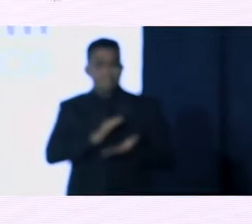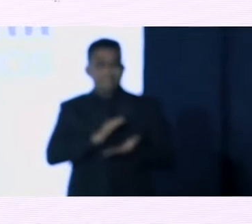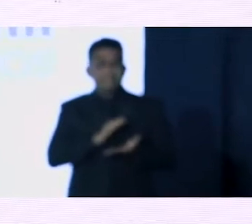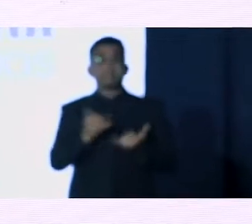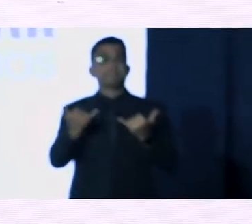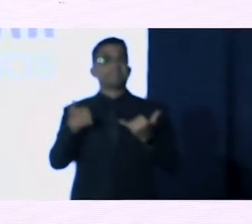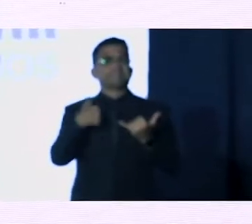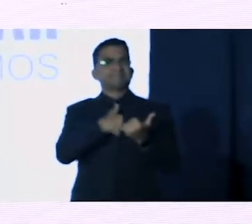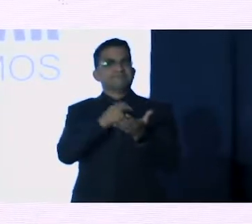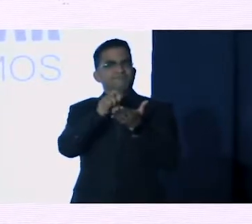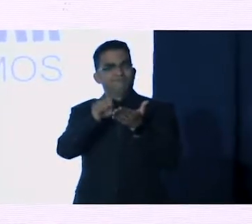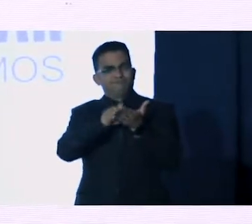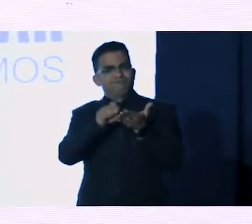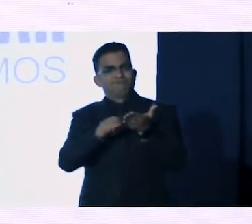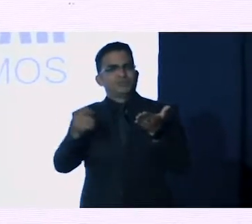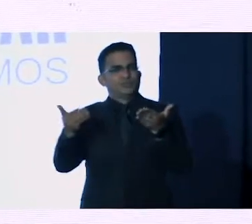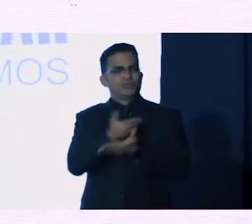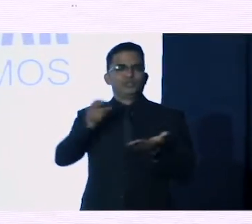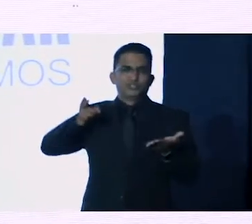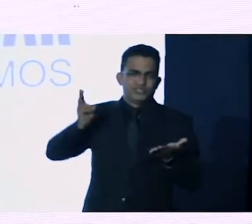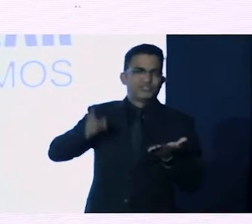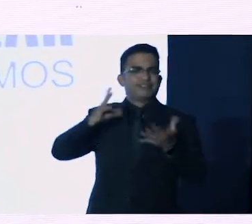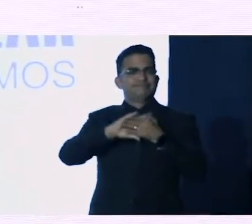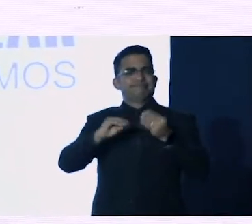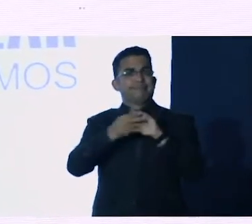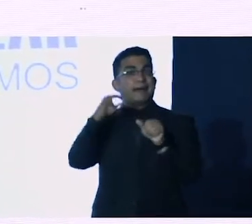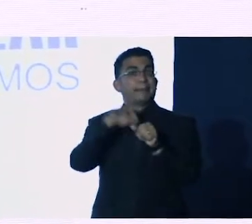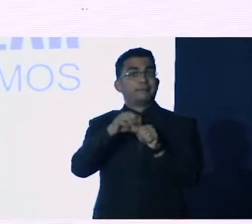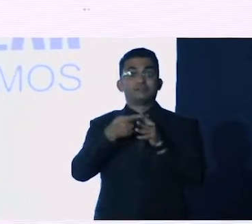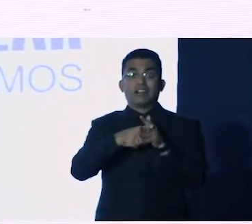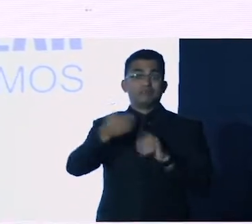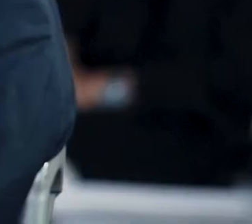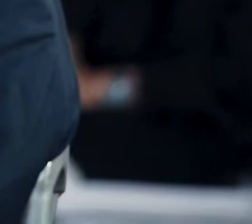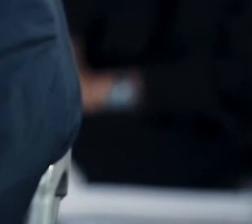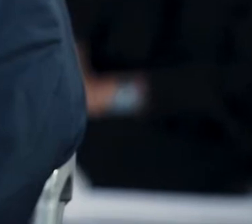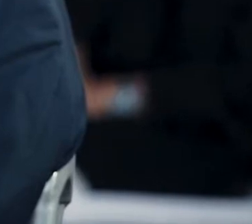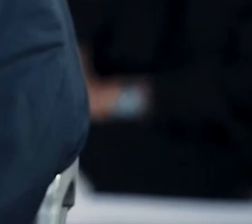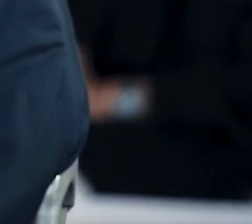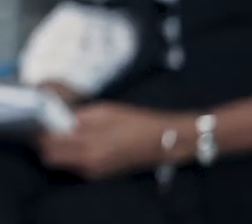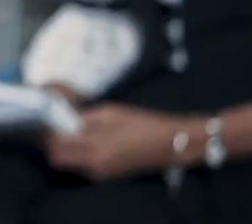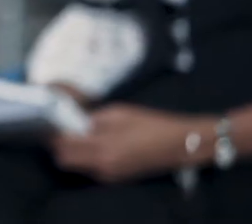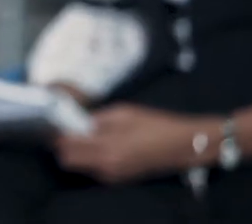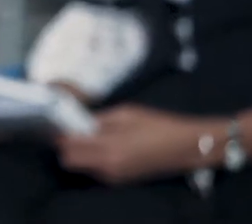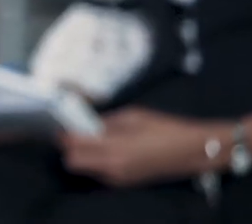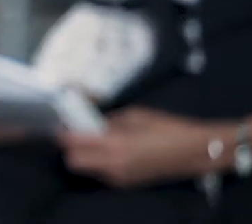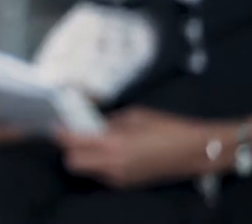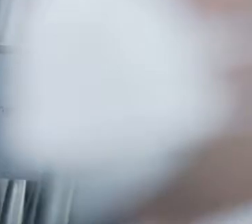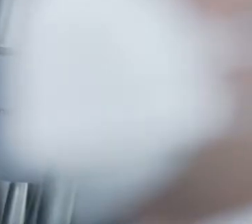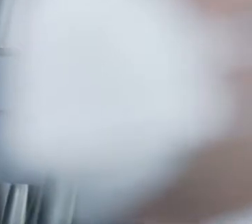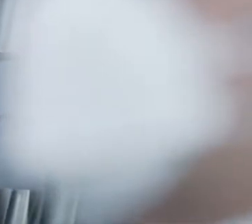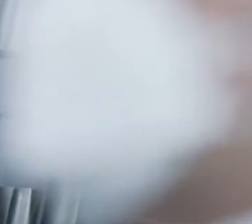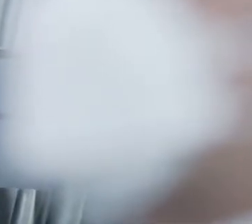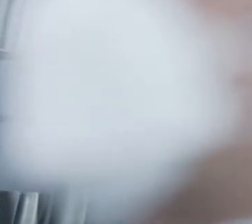Estamos escribiendo nuevas páginas de la historia de APAP, la cual inició hace casi 60 años, cuando dimos apertura a nuestra